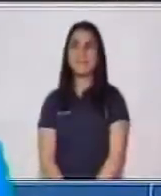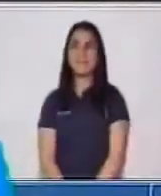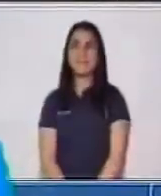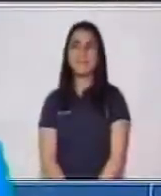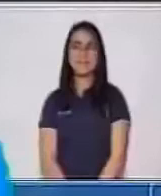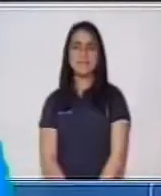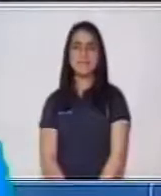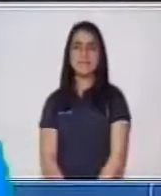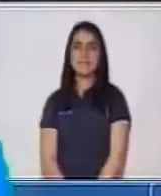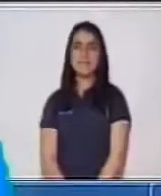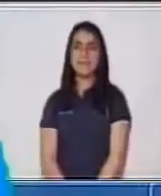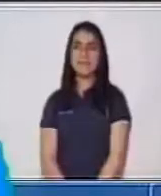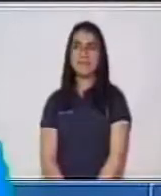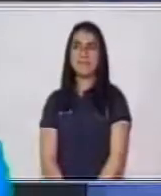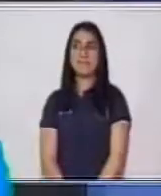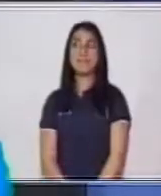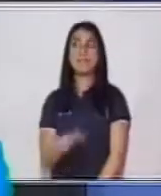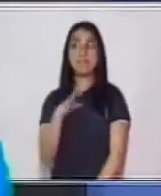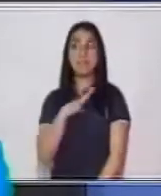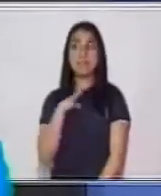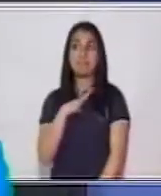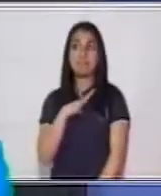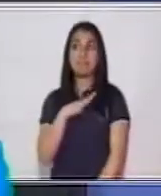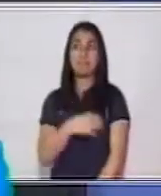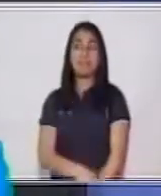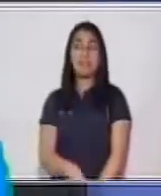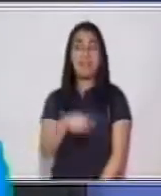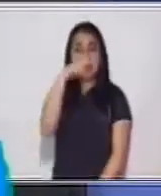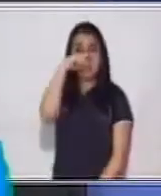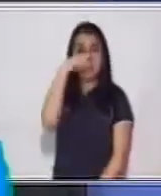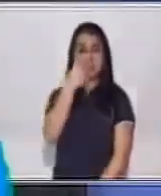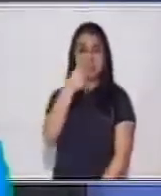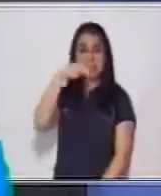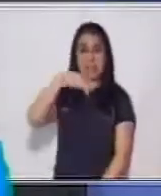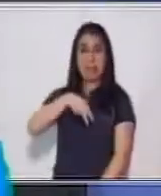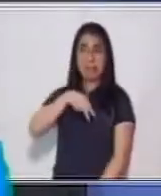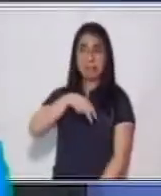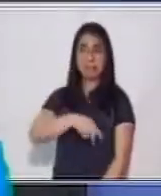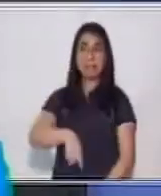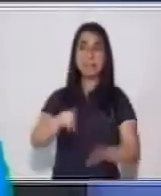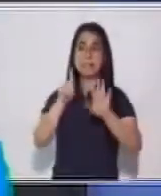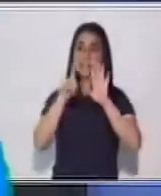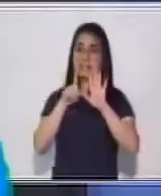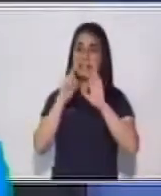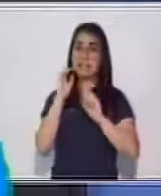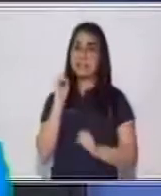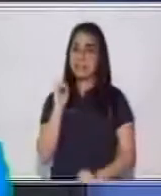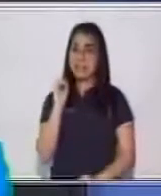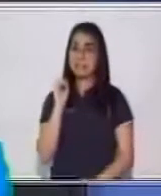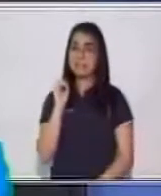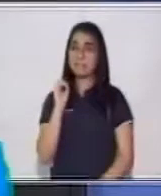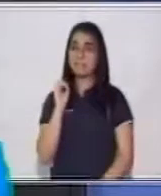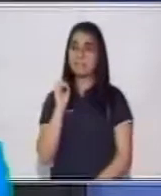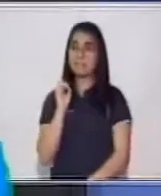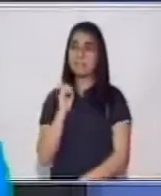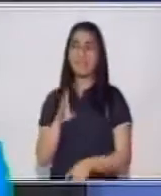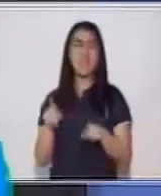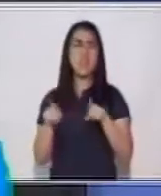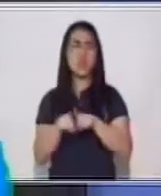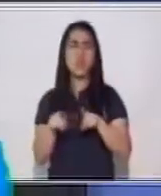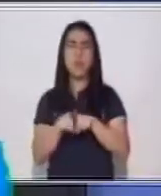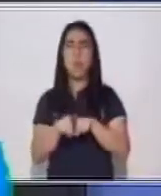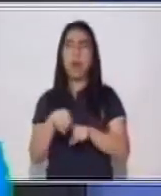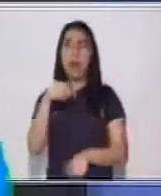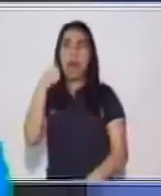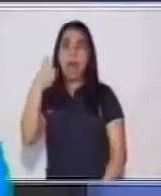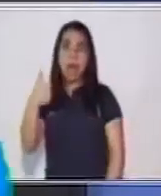Va a ser al lado opuesto, que sería A, que es la altura de la ceiba, que es lo que andamos buscando,